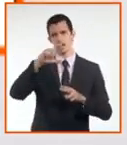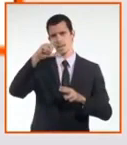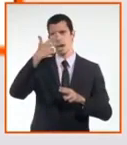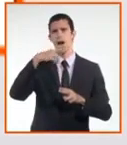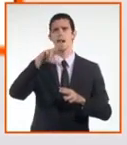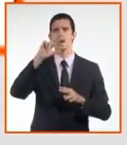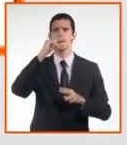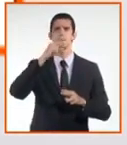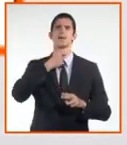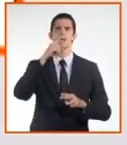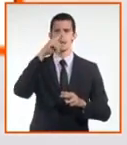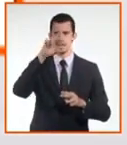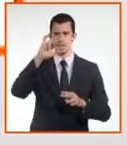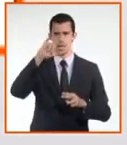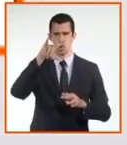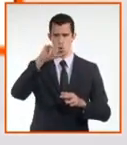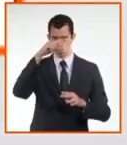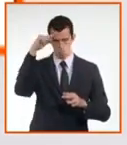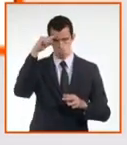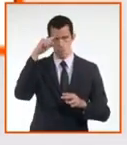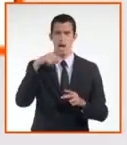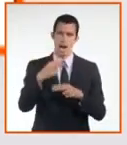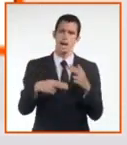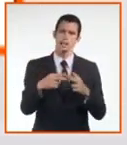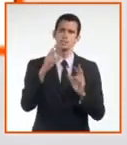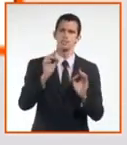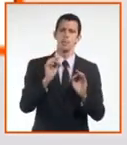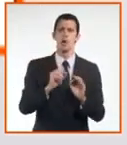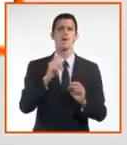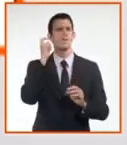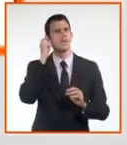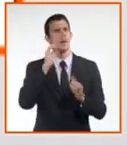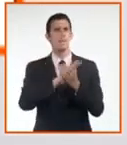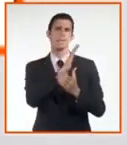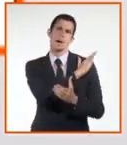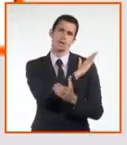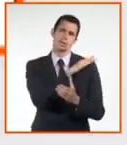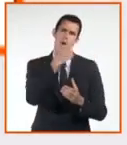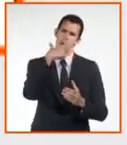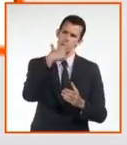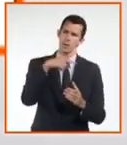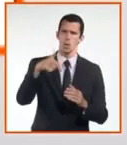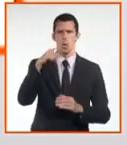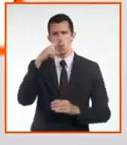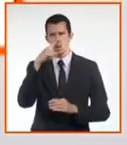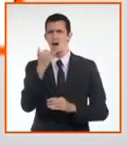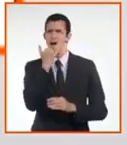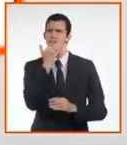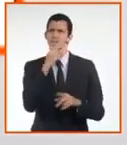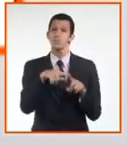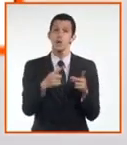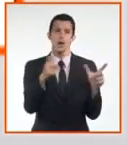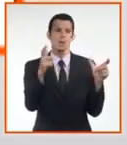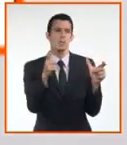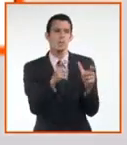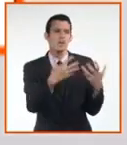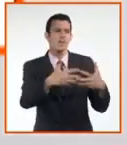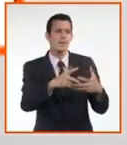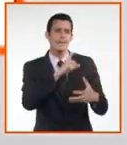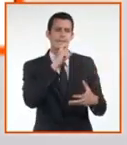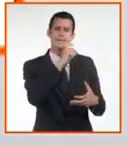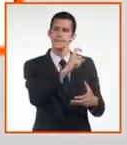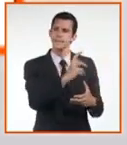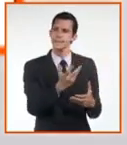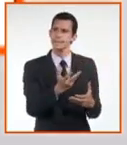como la digoxina se afectó en los meses de febrero marzo abril y junio pero ya tenemos materia prima pública es de los que nos cuando explique que